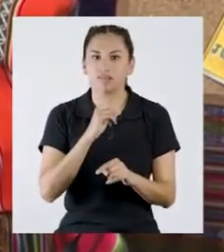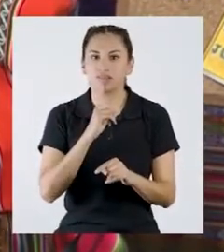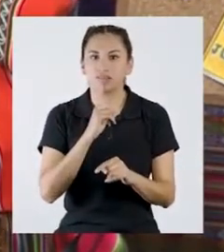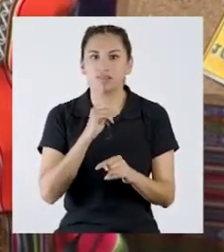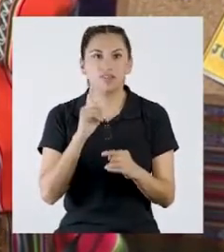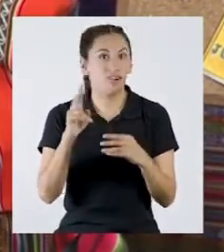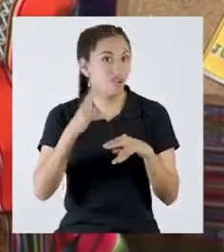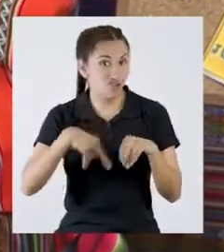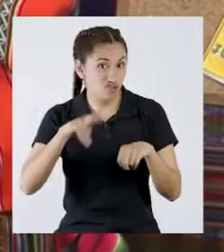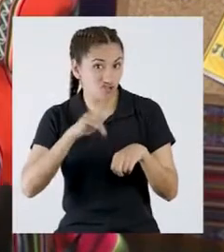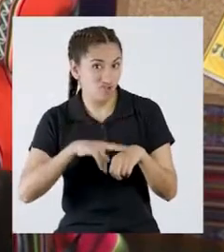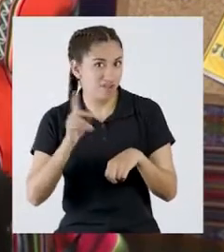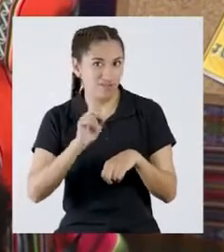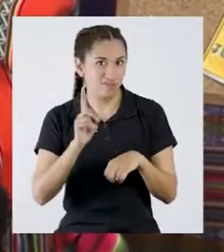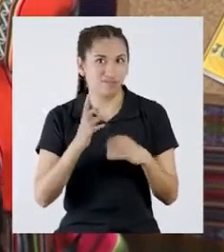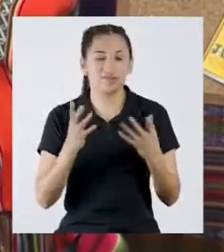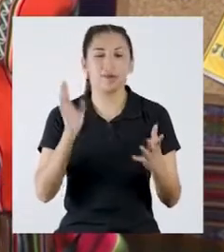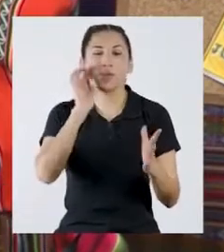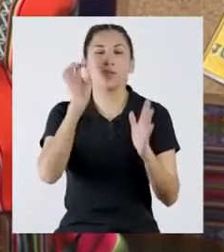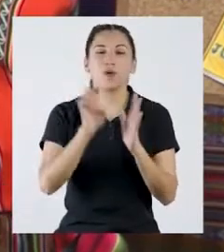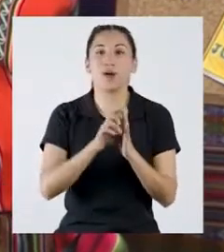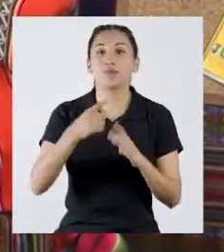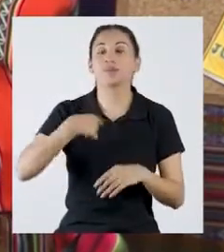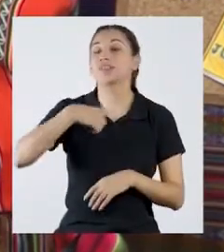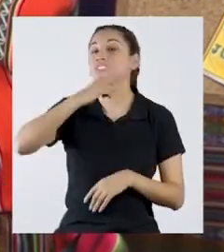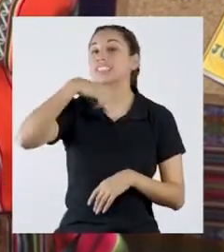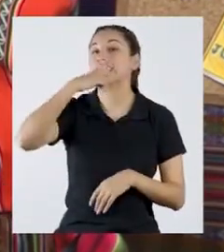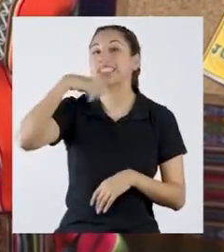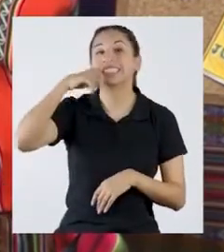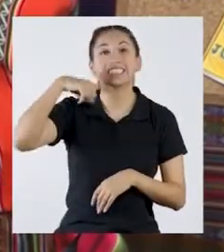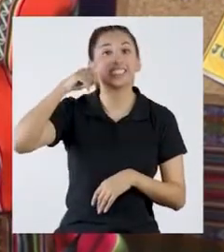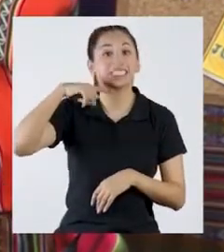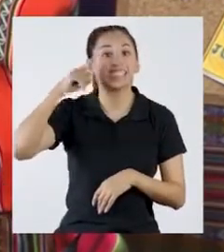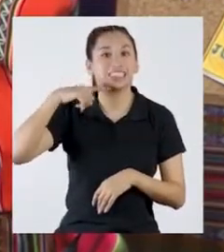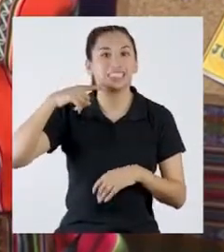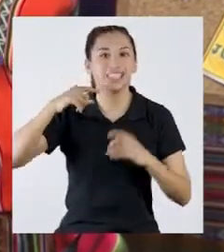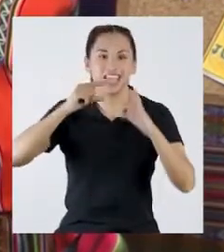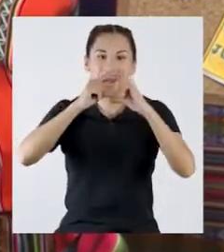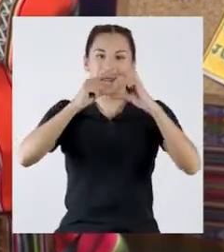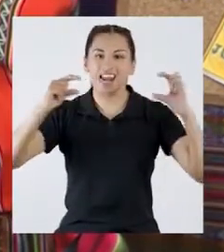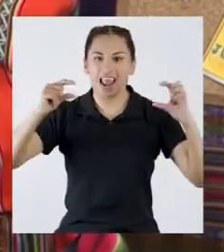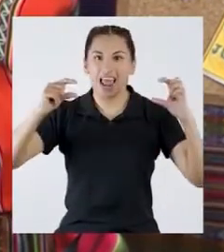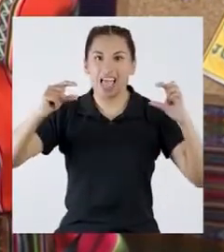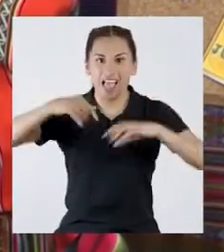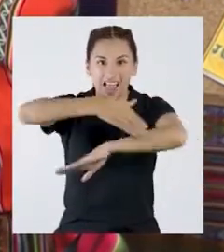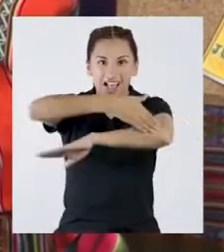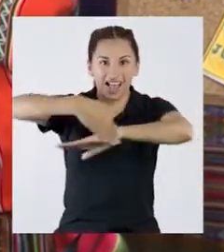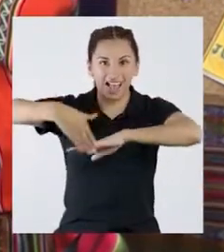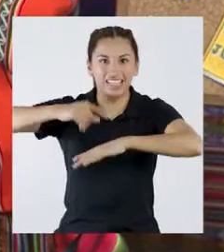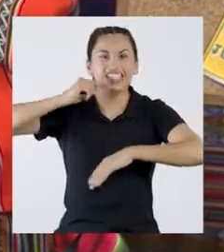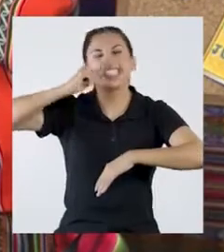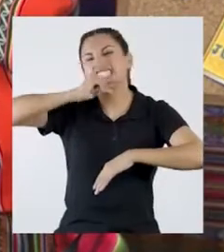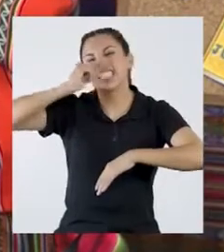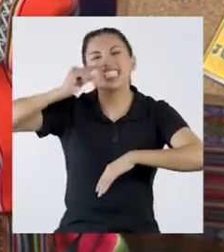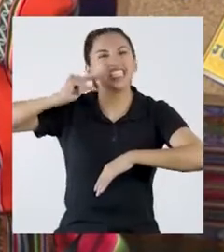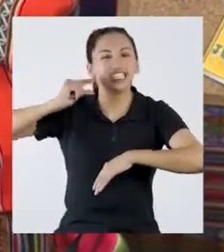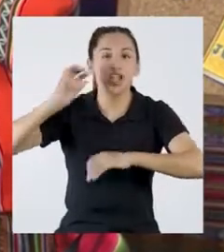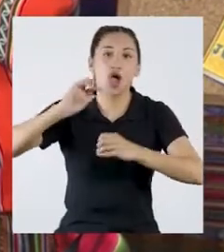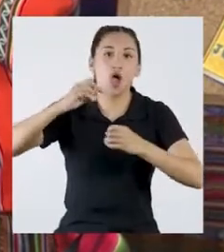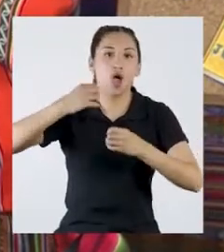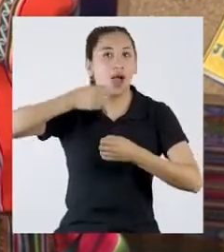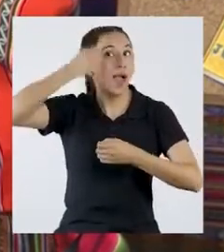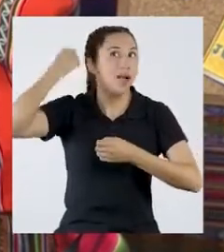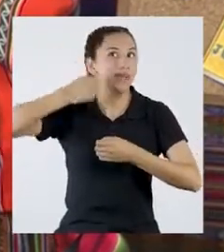o común. Por ejemplo, cepillarme los dientes con una regla, o peinarme con